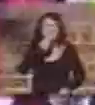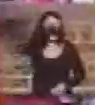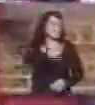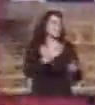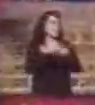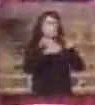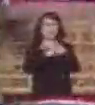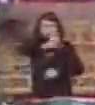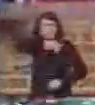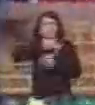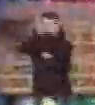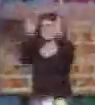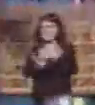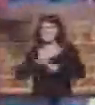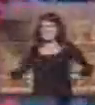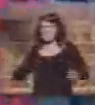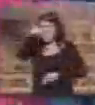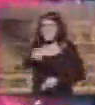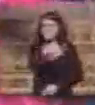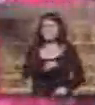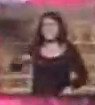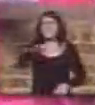fundacionales, celebra esta isla el